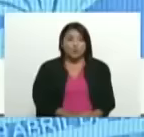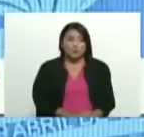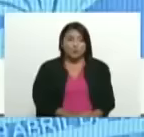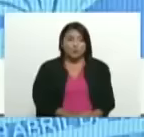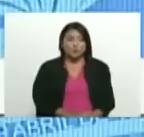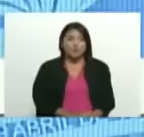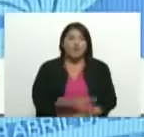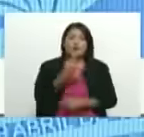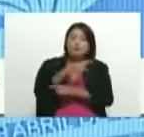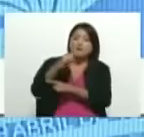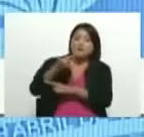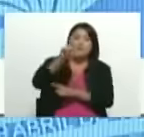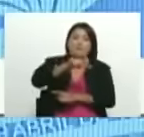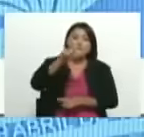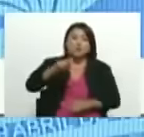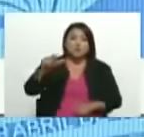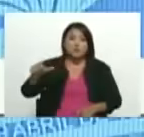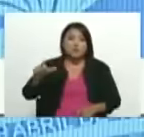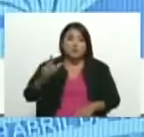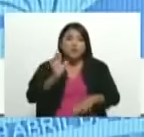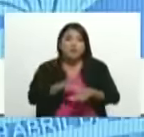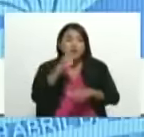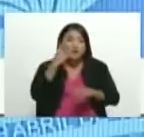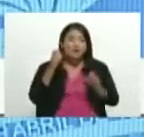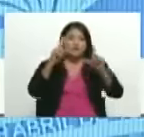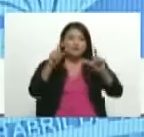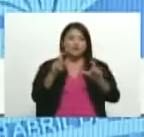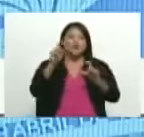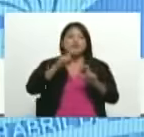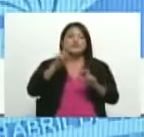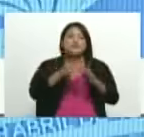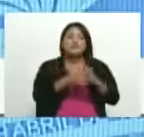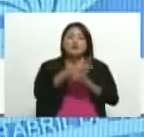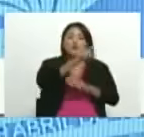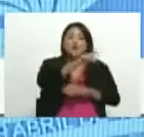engañando a todo el mundo, porque esa foto la necesitaban los gringos,